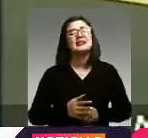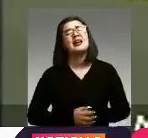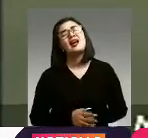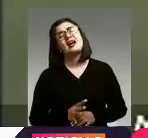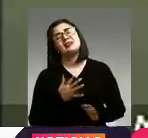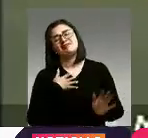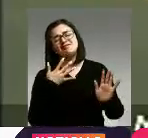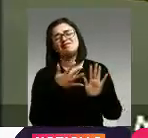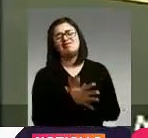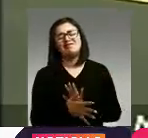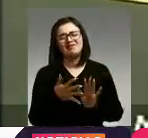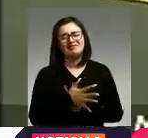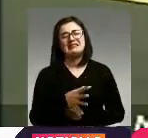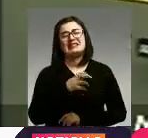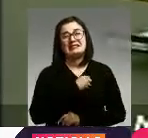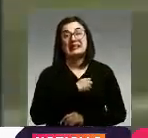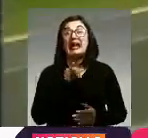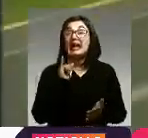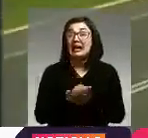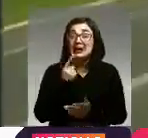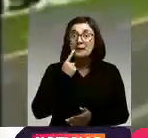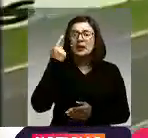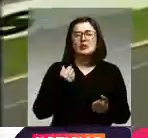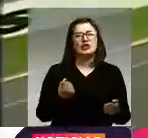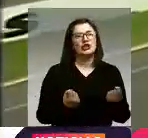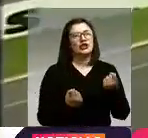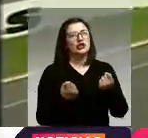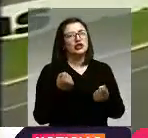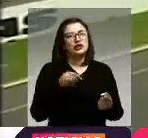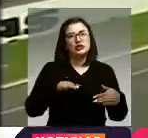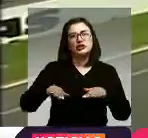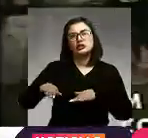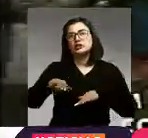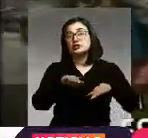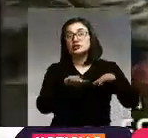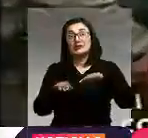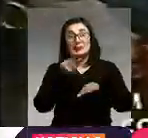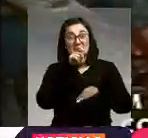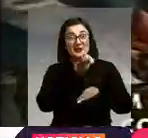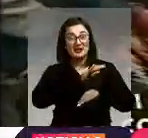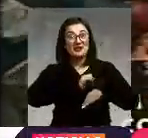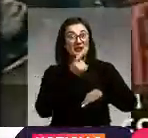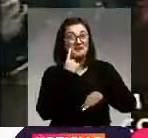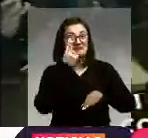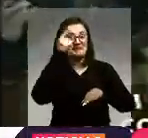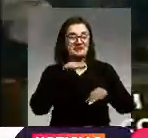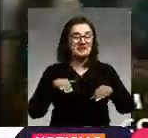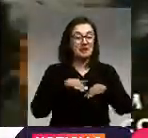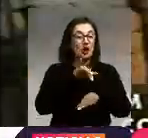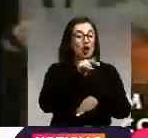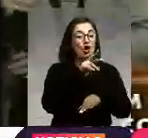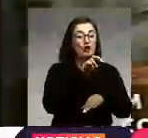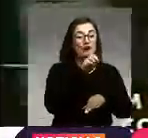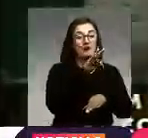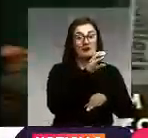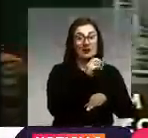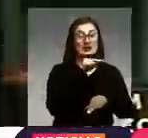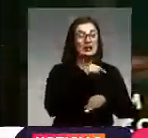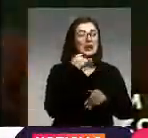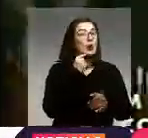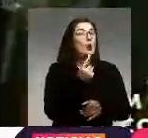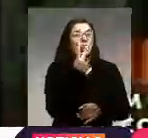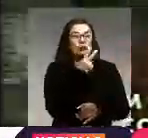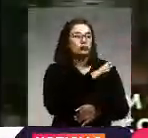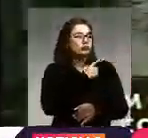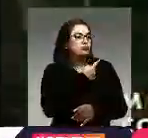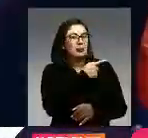Lamentablemente. Debut difícil en el Albert Park de Melbourne para el piloto bogotano, quien junto a Roberto José Guerrero han sido los únicos colombianos en llegar a